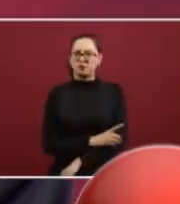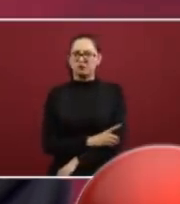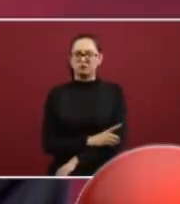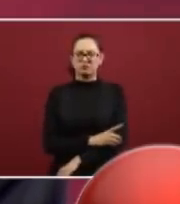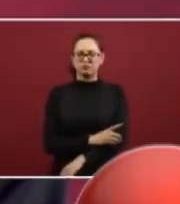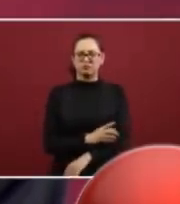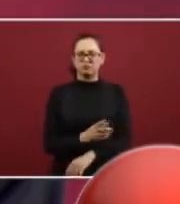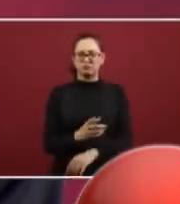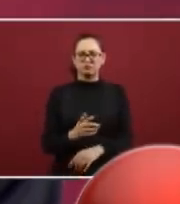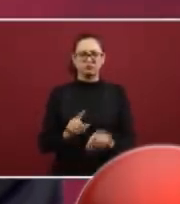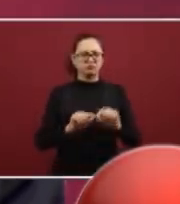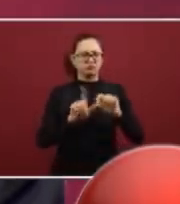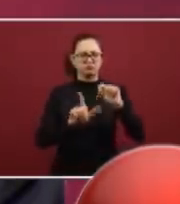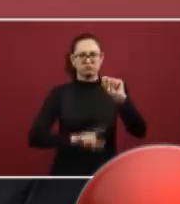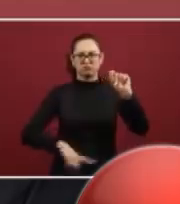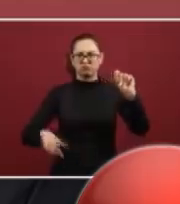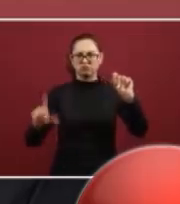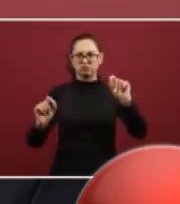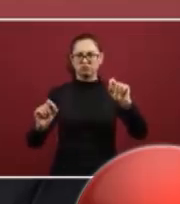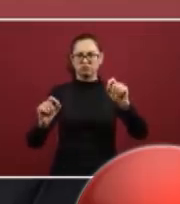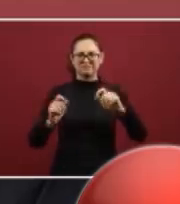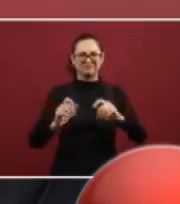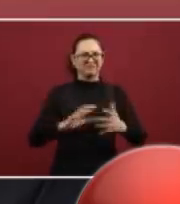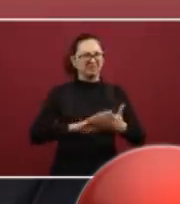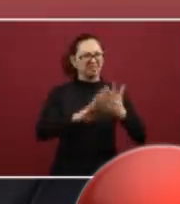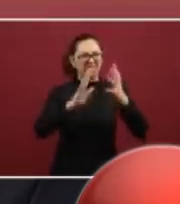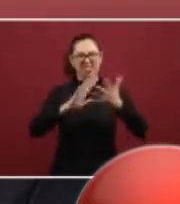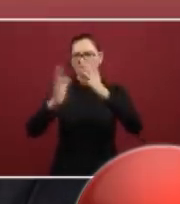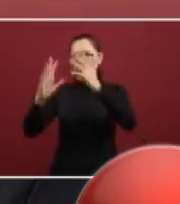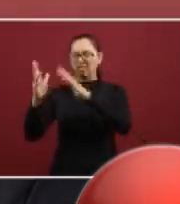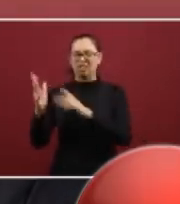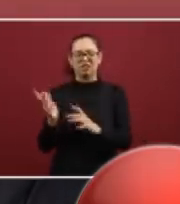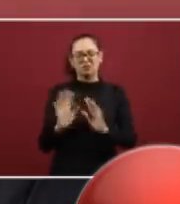principal para garantizar la paz y la tranquilidad.